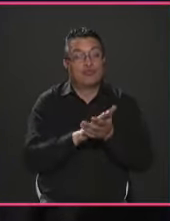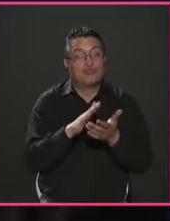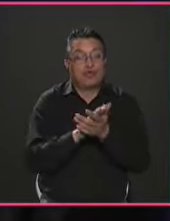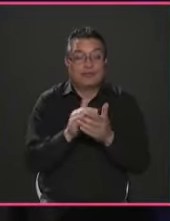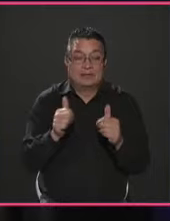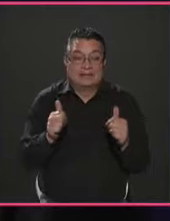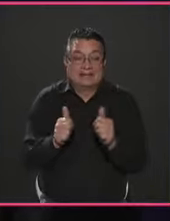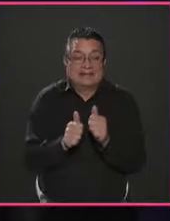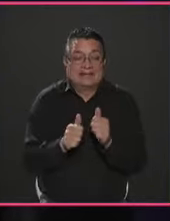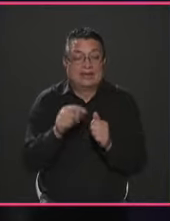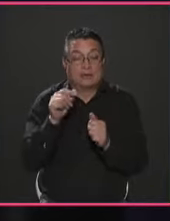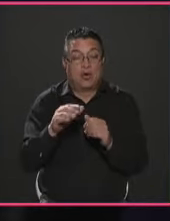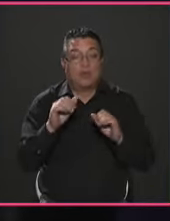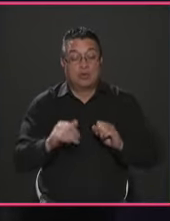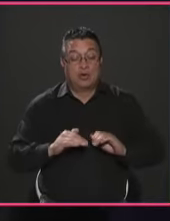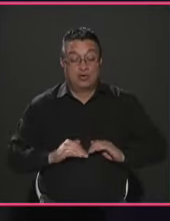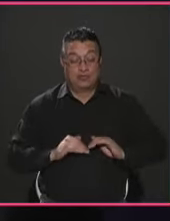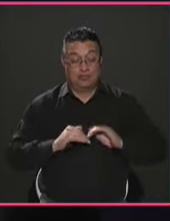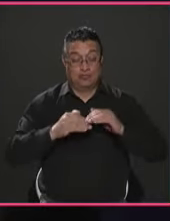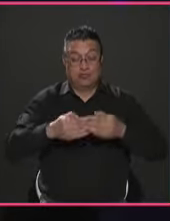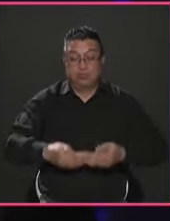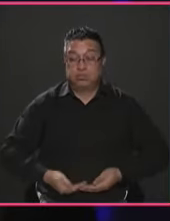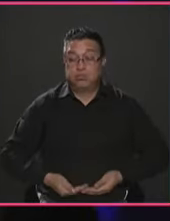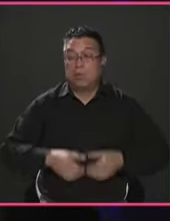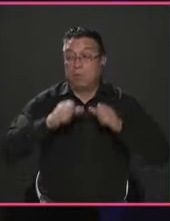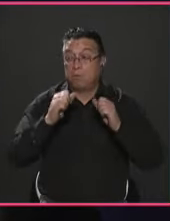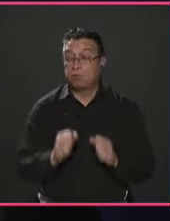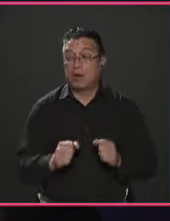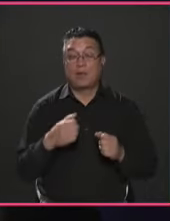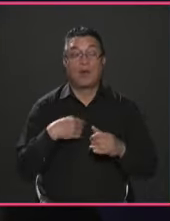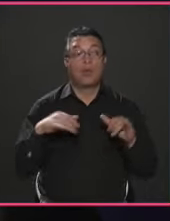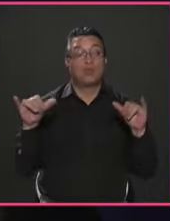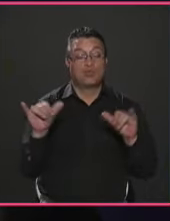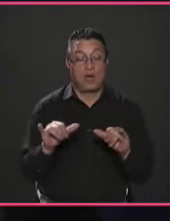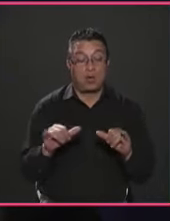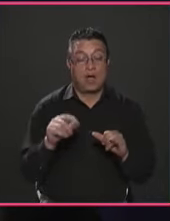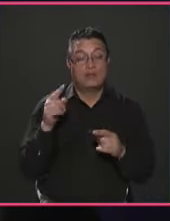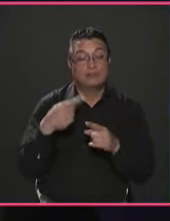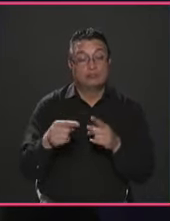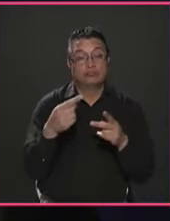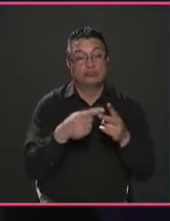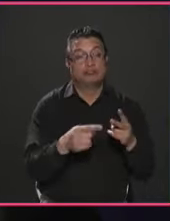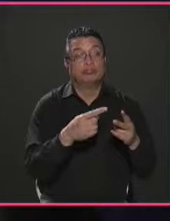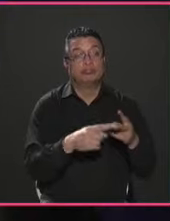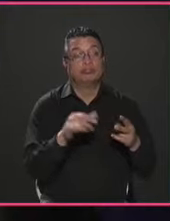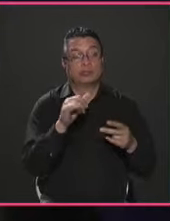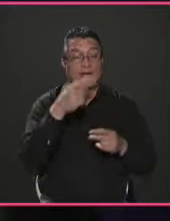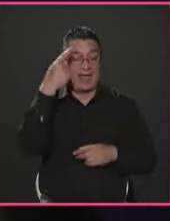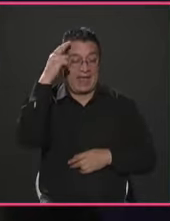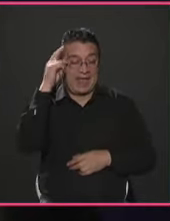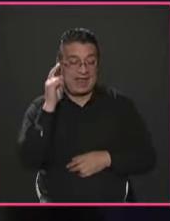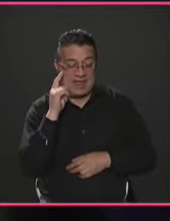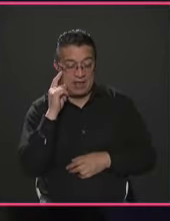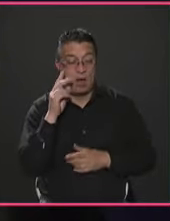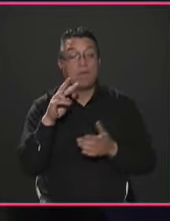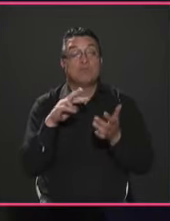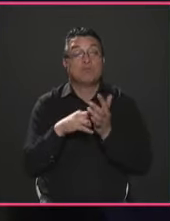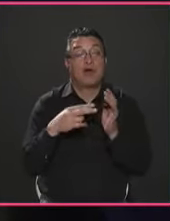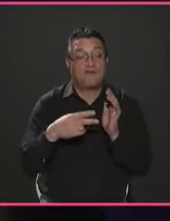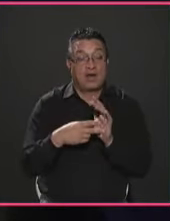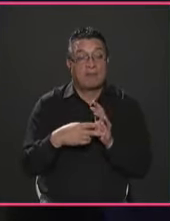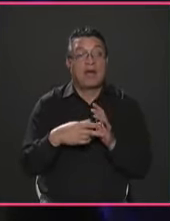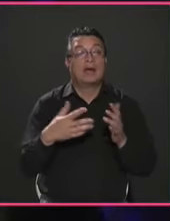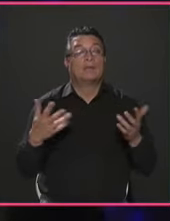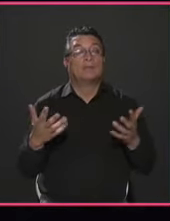trata de la procrear el embarazo guaguas heridas problemas en